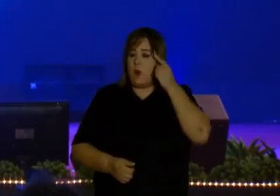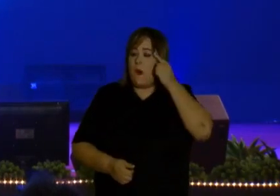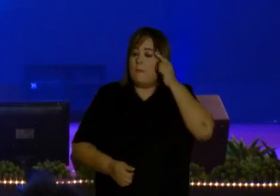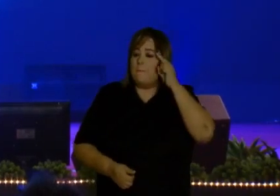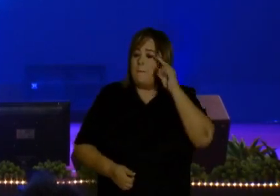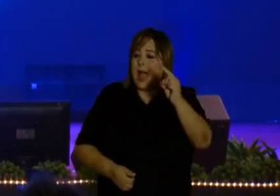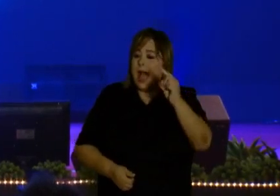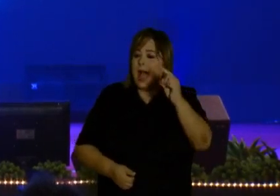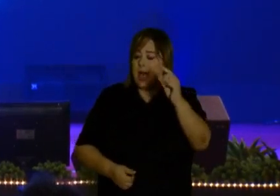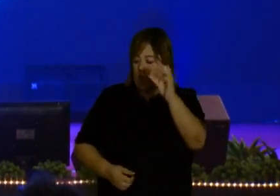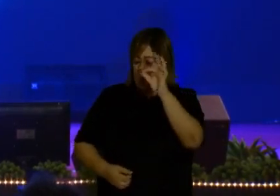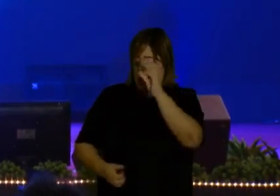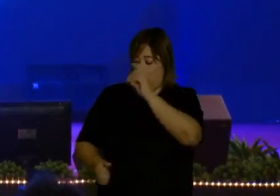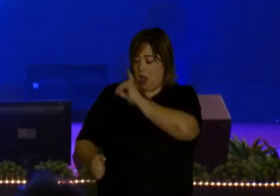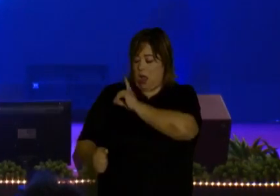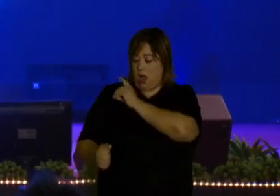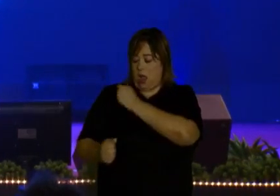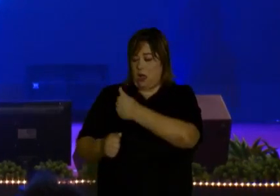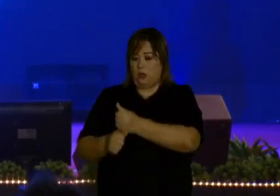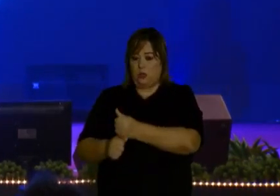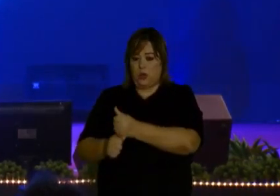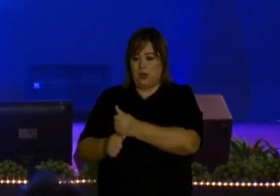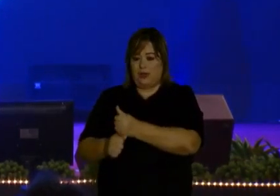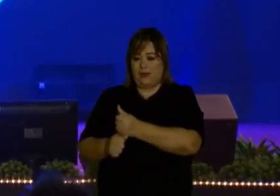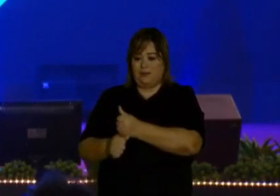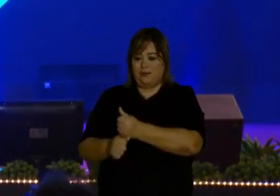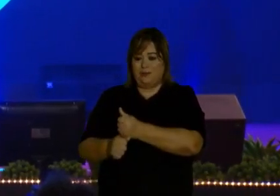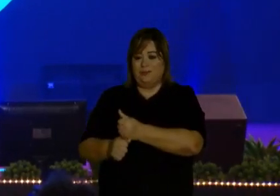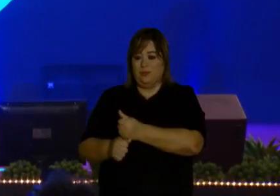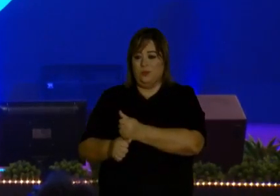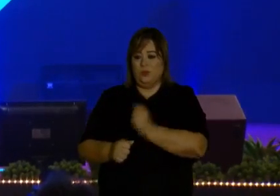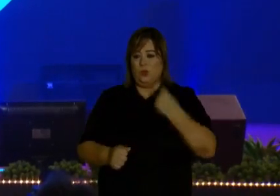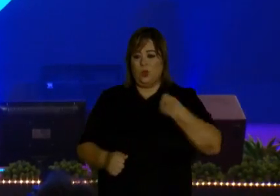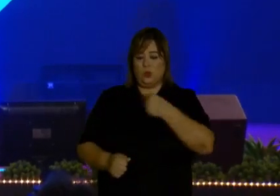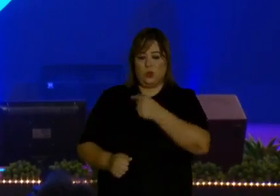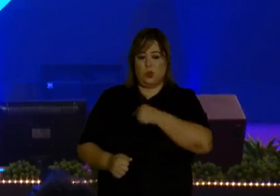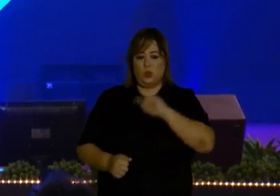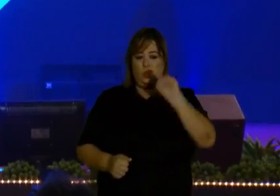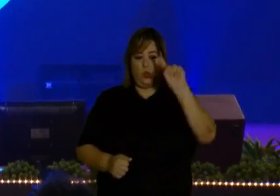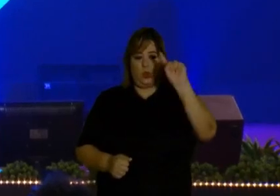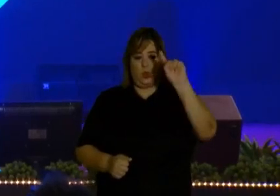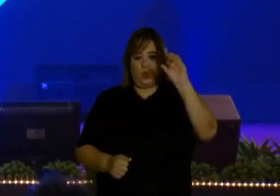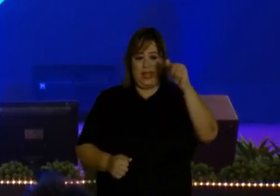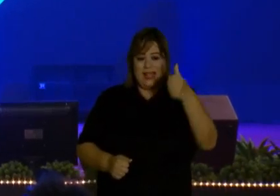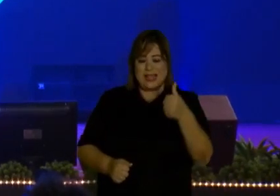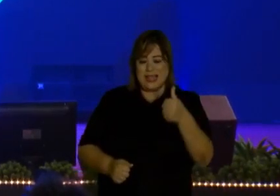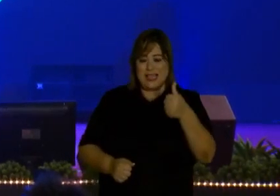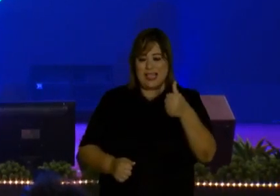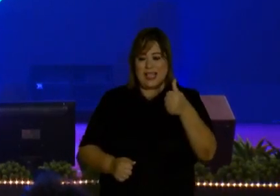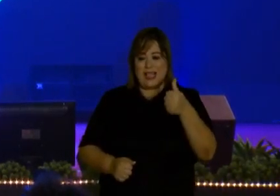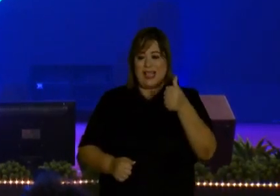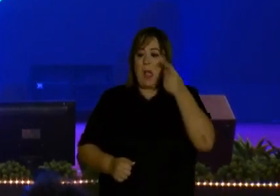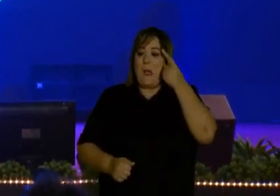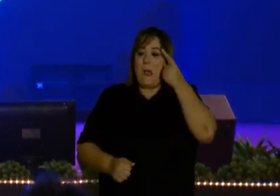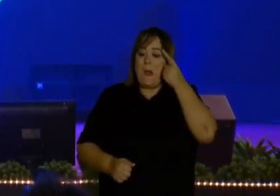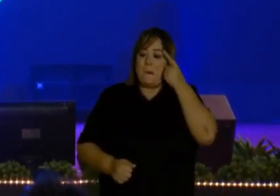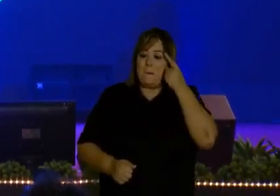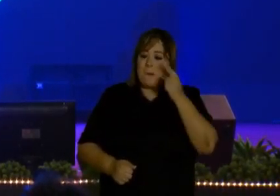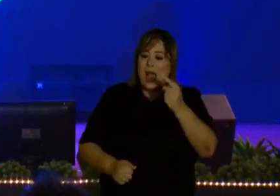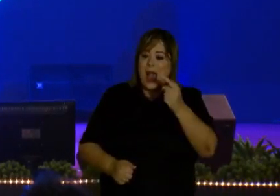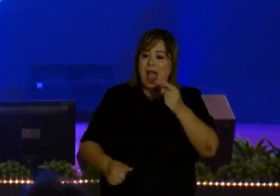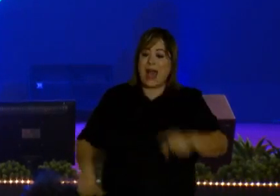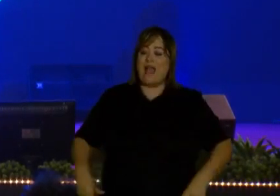diezme que le vaya mal. Vengo de una casa donde mi papá me lo enseñó de primera mano. Yo lo vi,